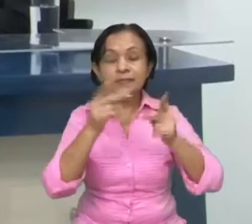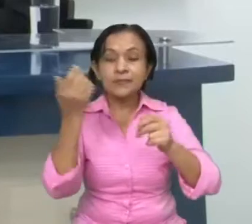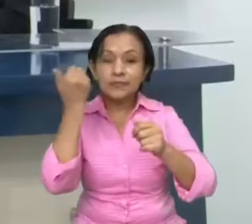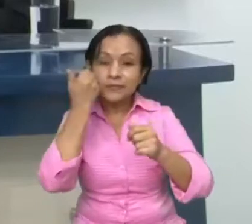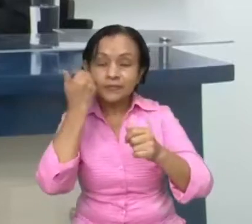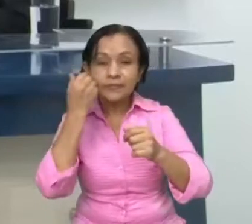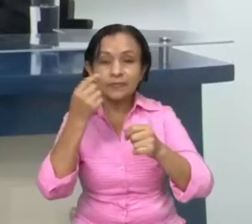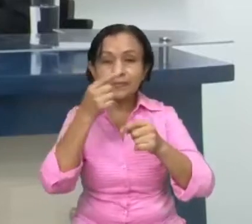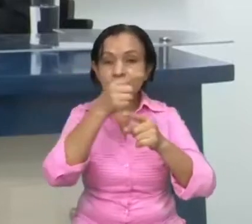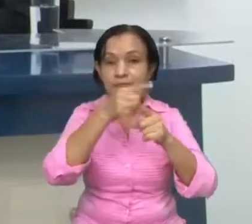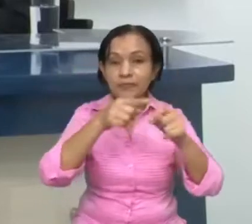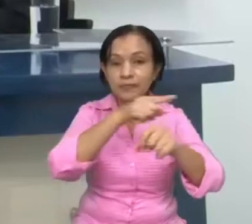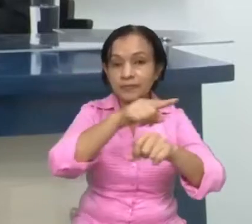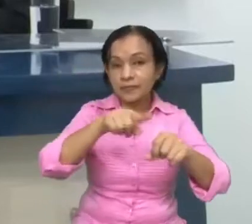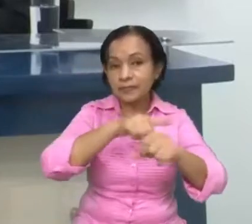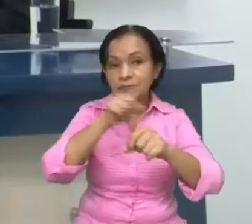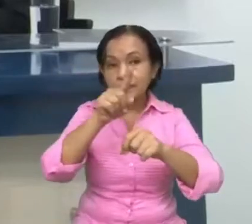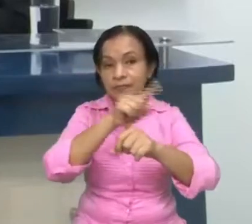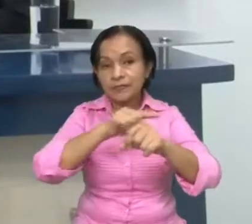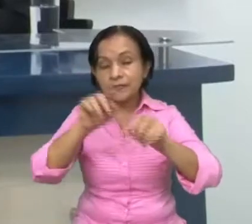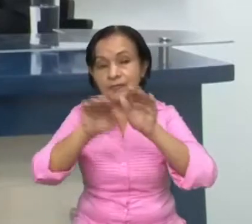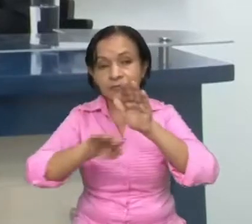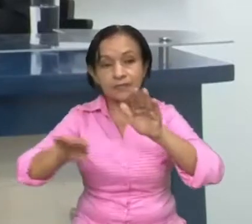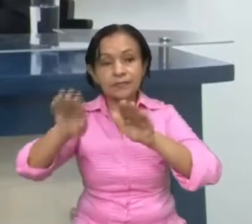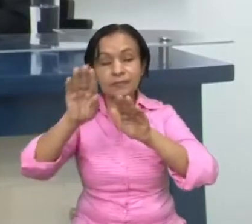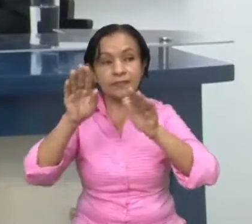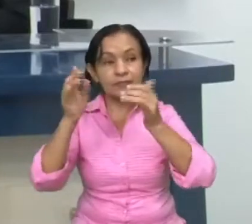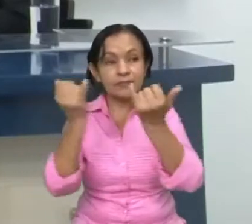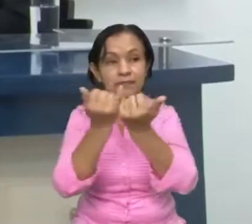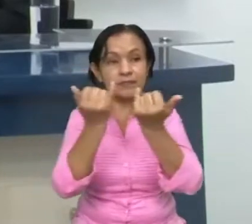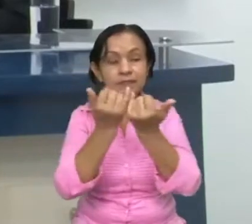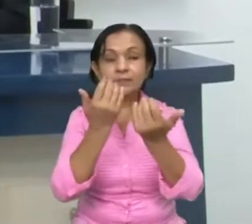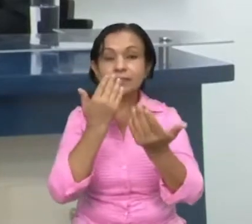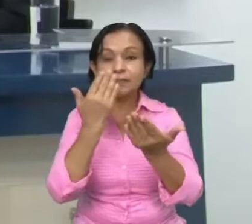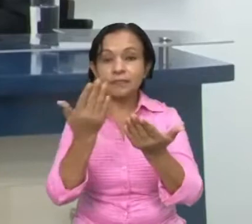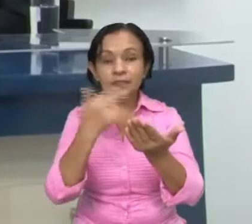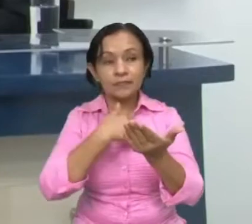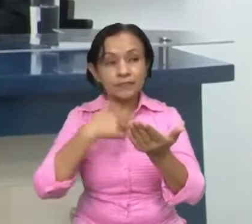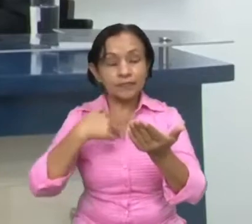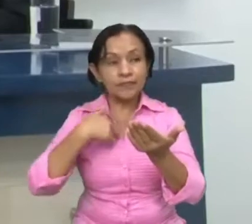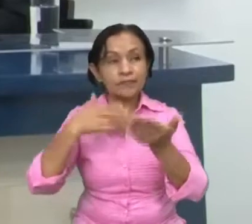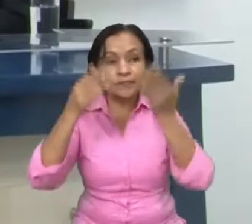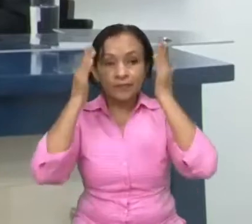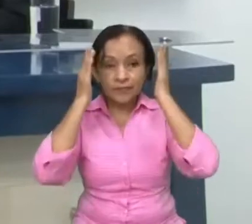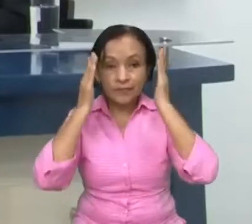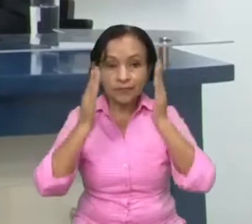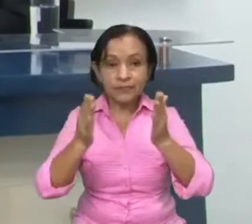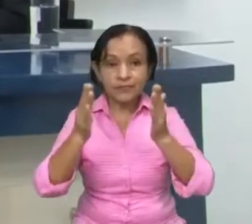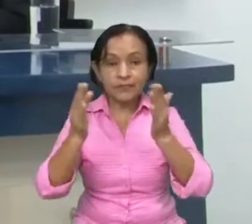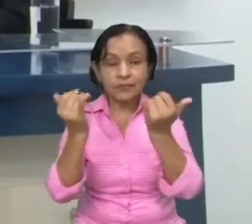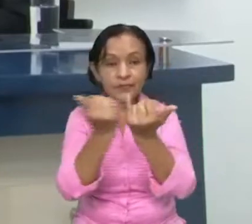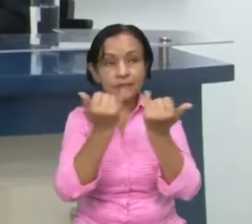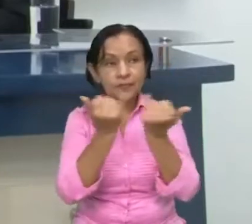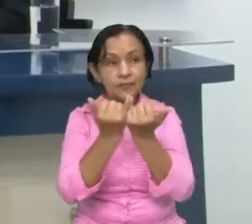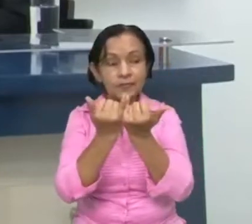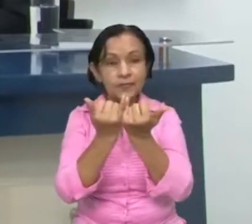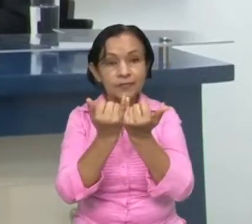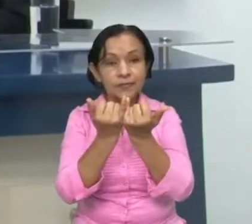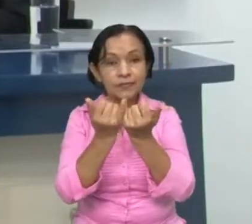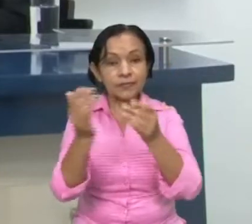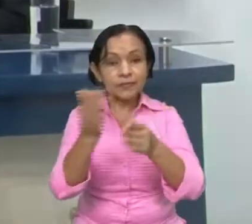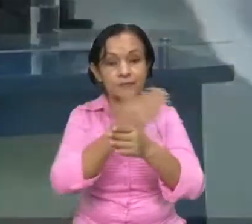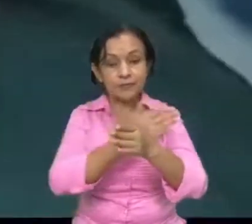puede tardar media hora o una hora más en abordarse. El éxito está en este tipo de anomalías congénitas que si las